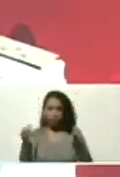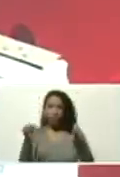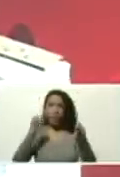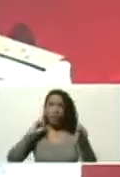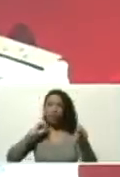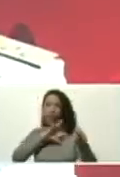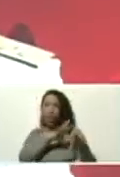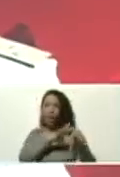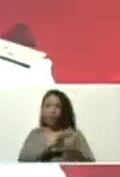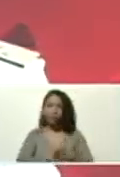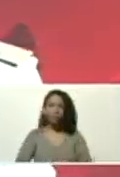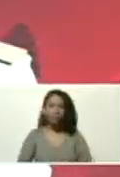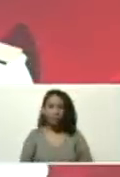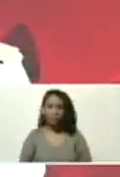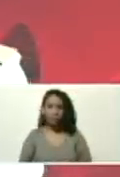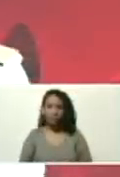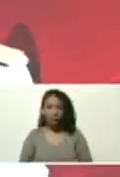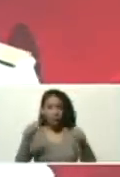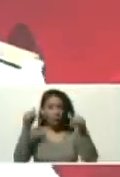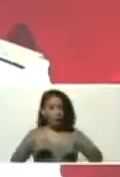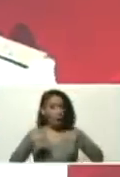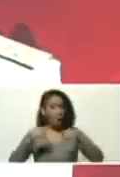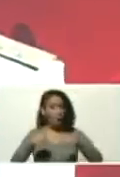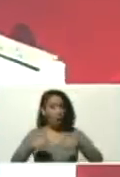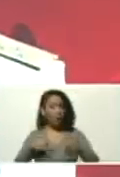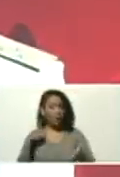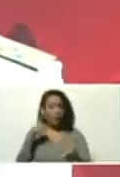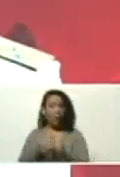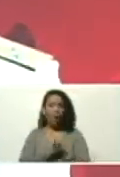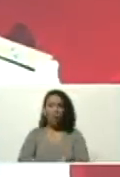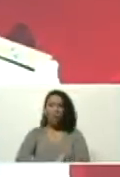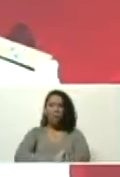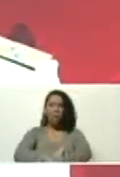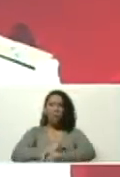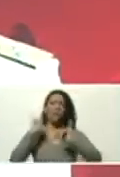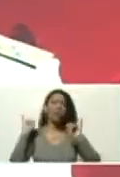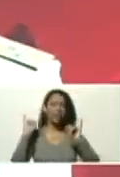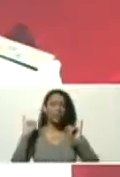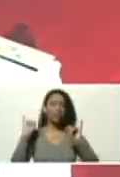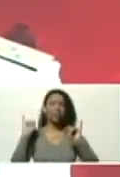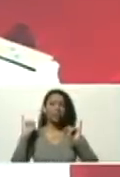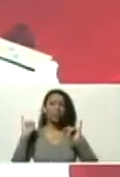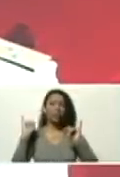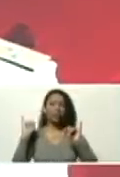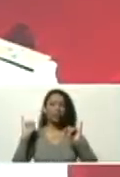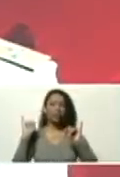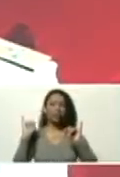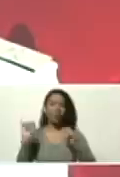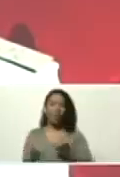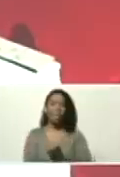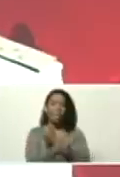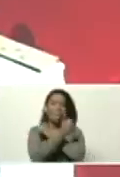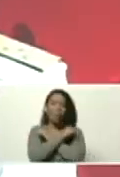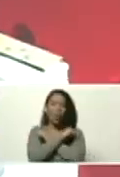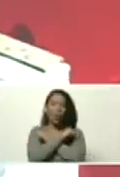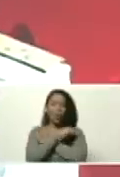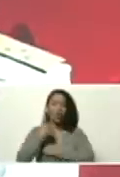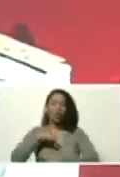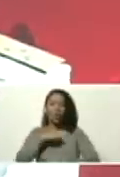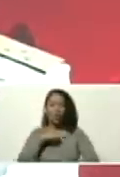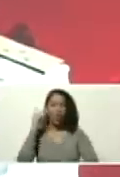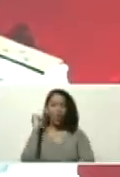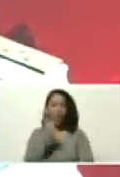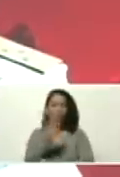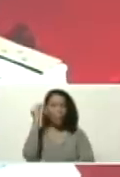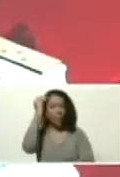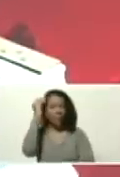historia. Hoy llegamos al fin de esta singladura. Debemos considerarnos afortunados por